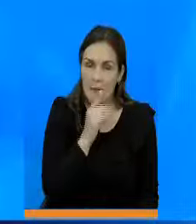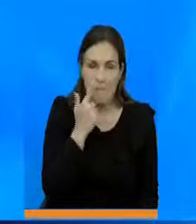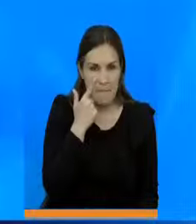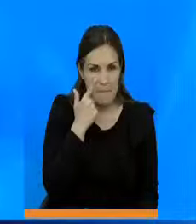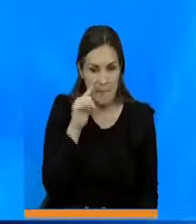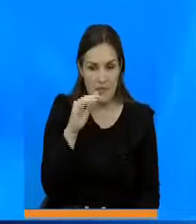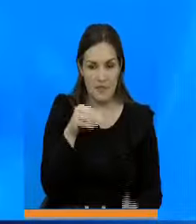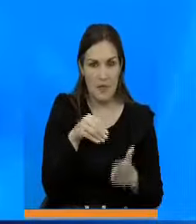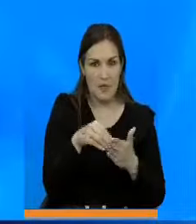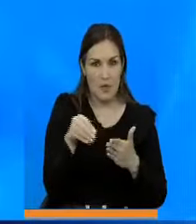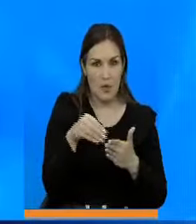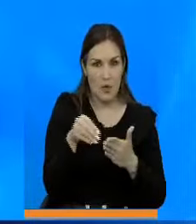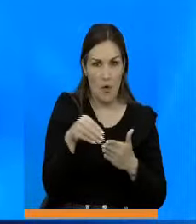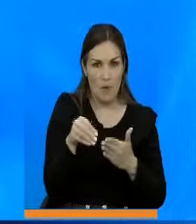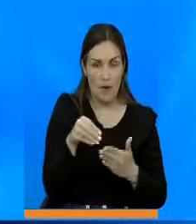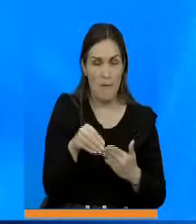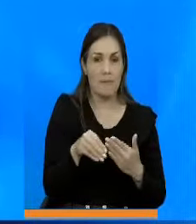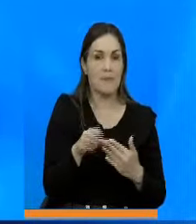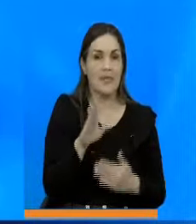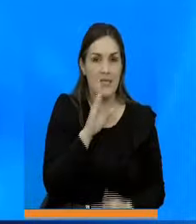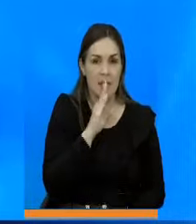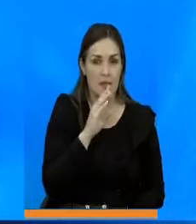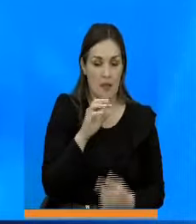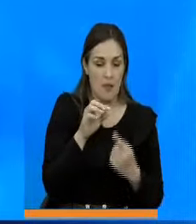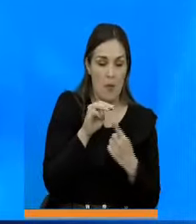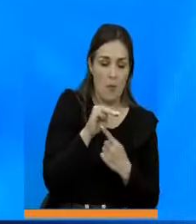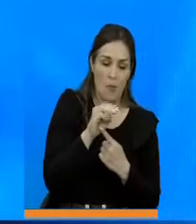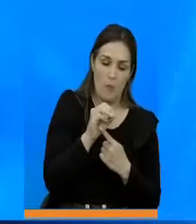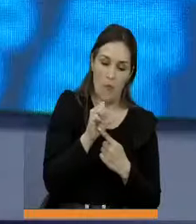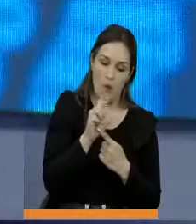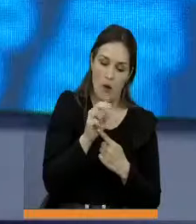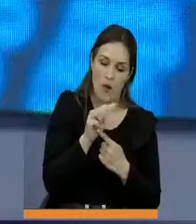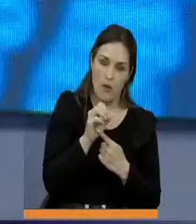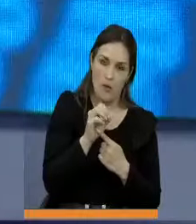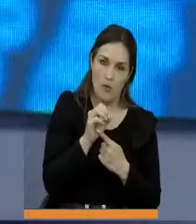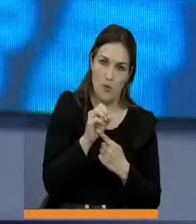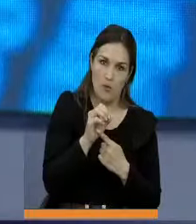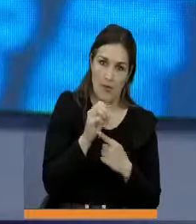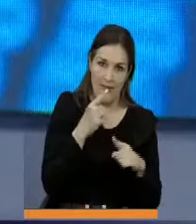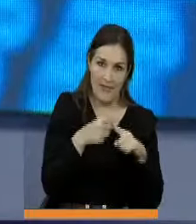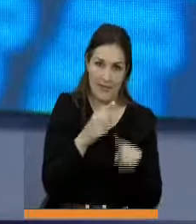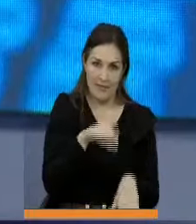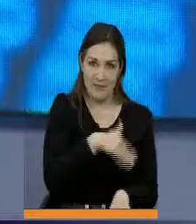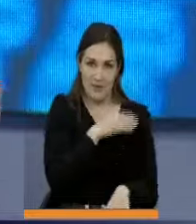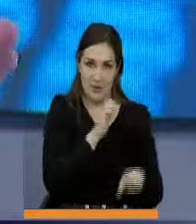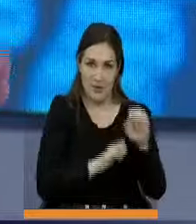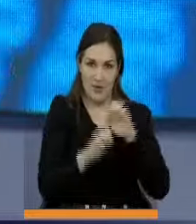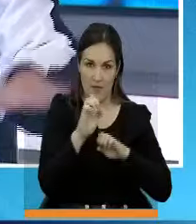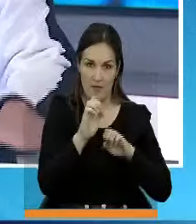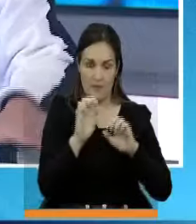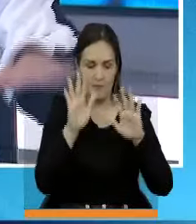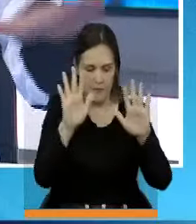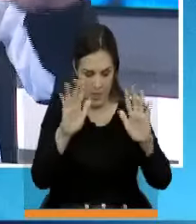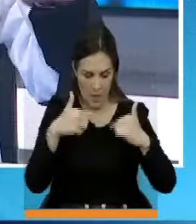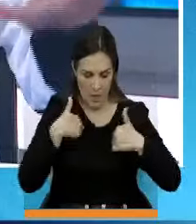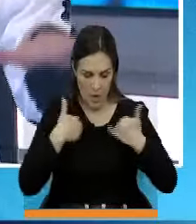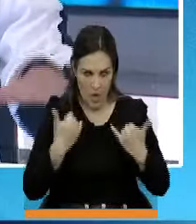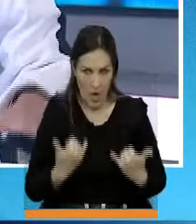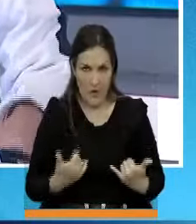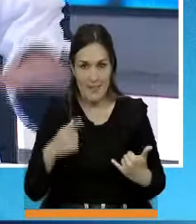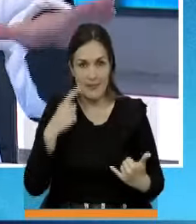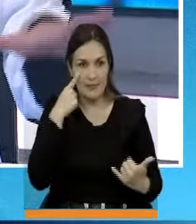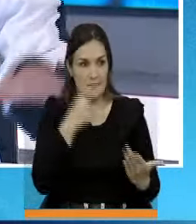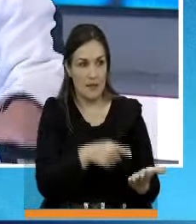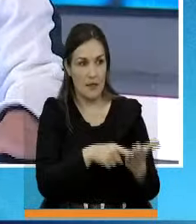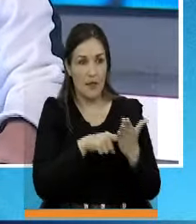esta compra de Pegasus? ¿Molano? ¿Quién más iría a entrar en esta denuncia? Lo que hoy nosotros queremos decir es cómo nos certifican que